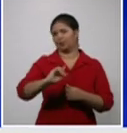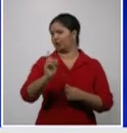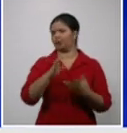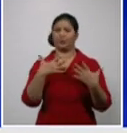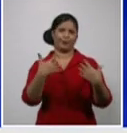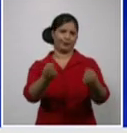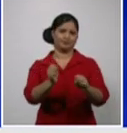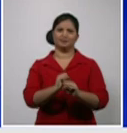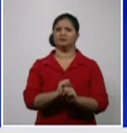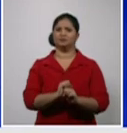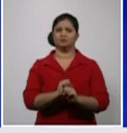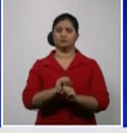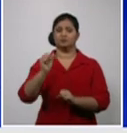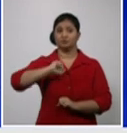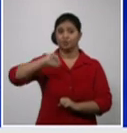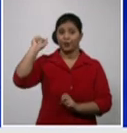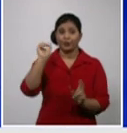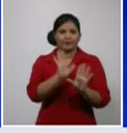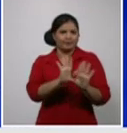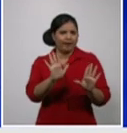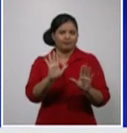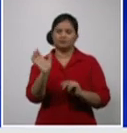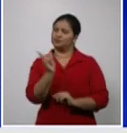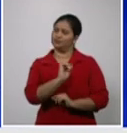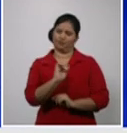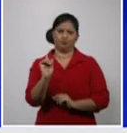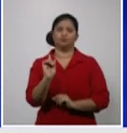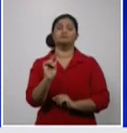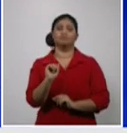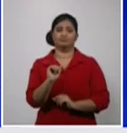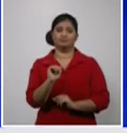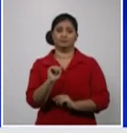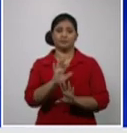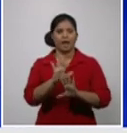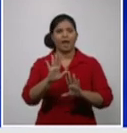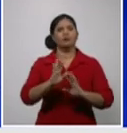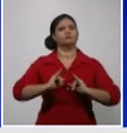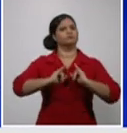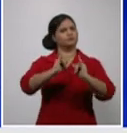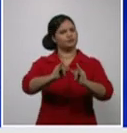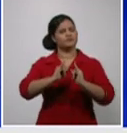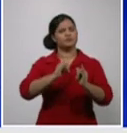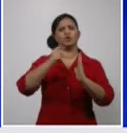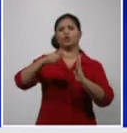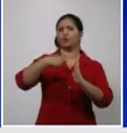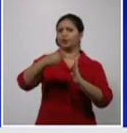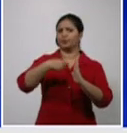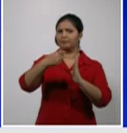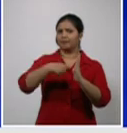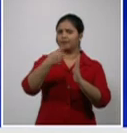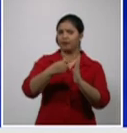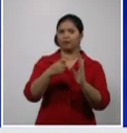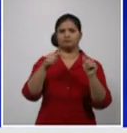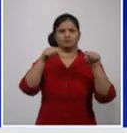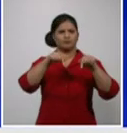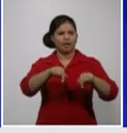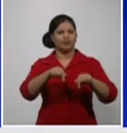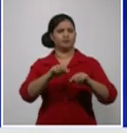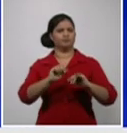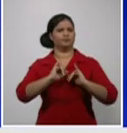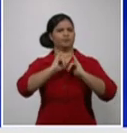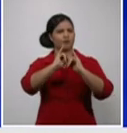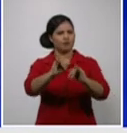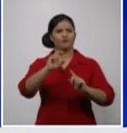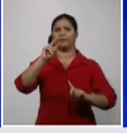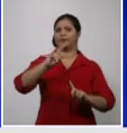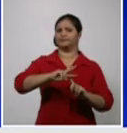logrado. Yo no digo que no, de hecho los reportajes que muchas veces ustedes ponen aquí se ve cómo está